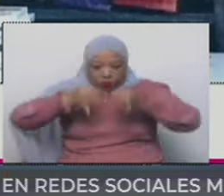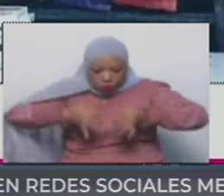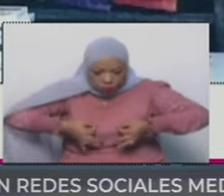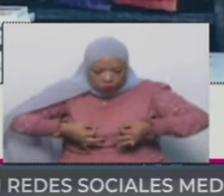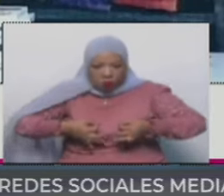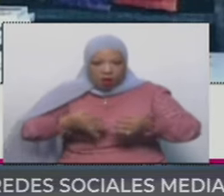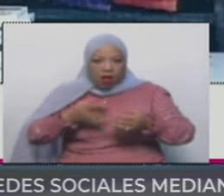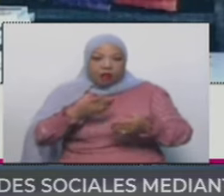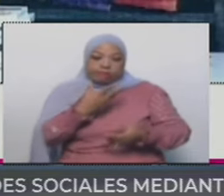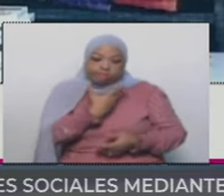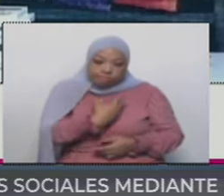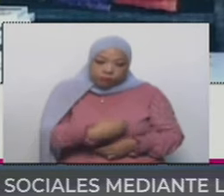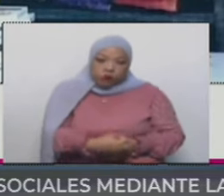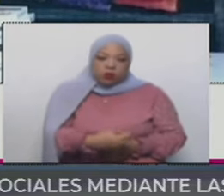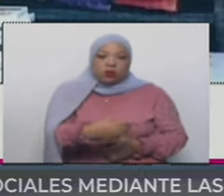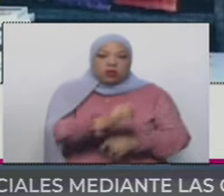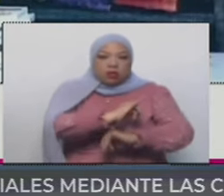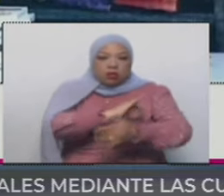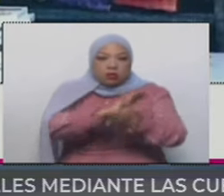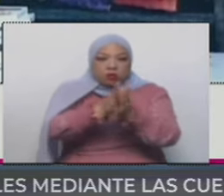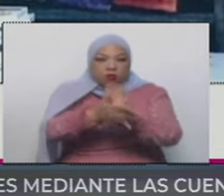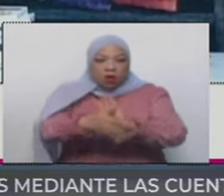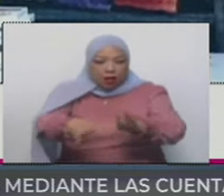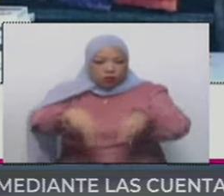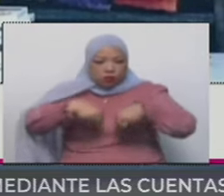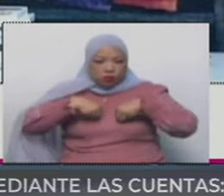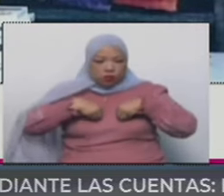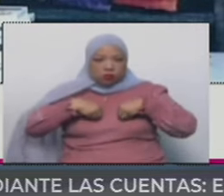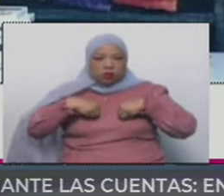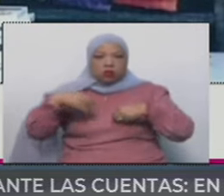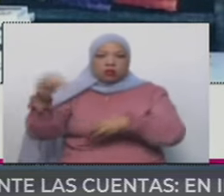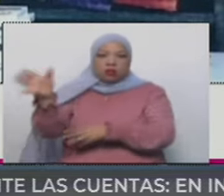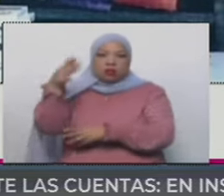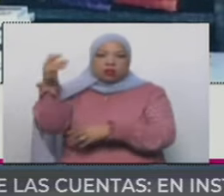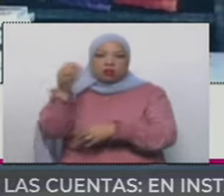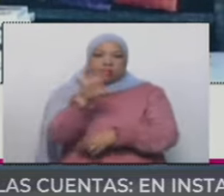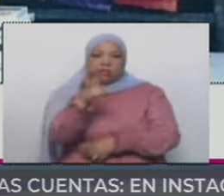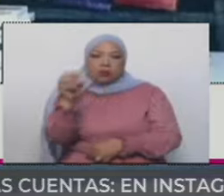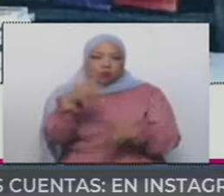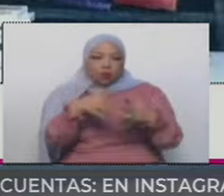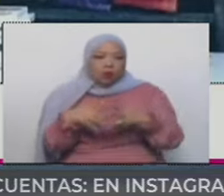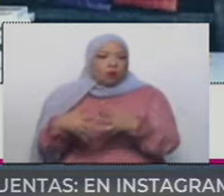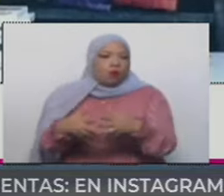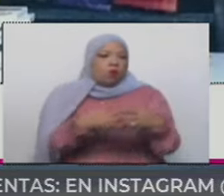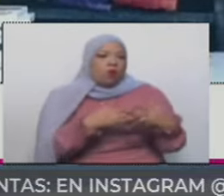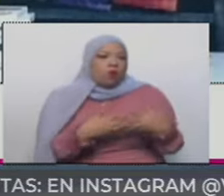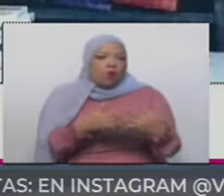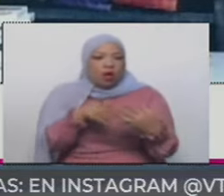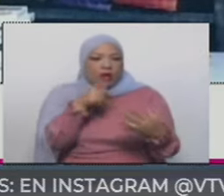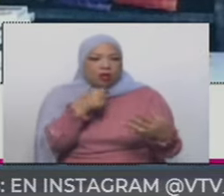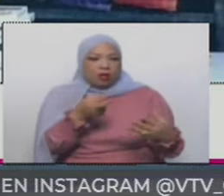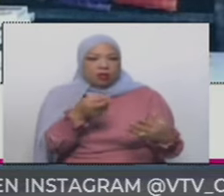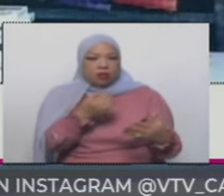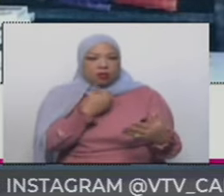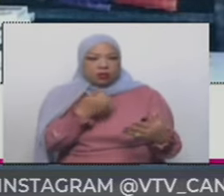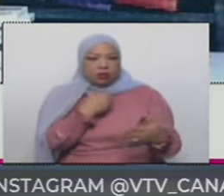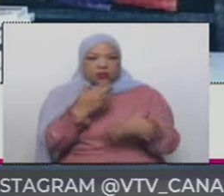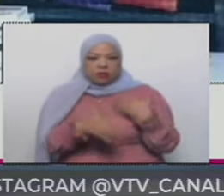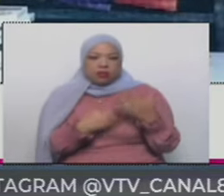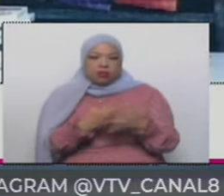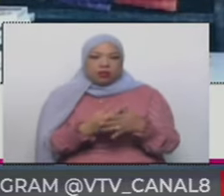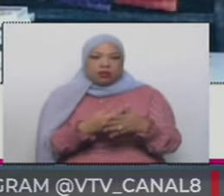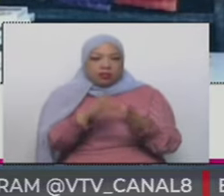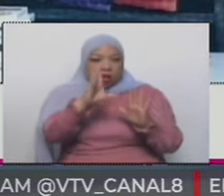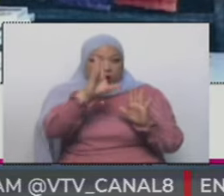triste aquel que termina asumiendo la bandera de 50 estrellas. A esa sí no le quitan